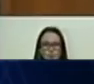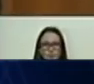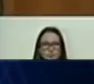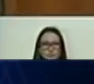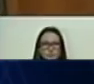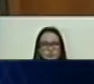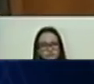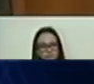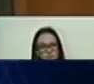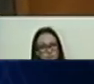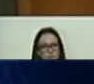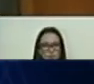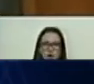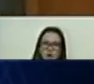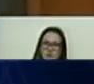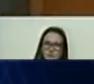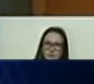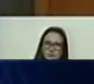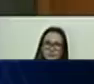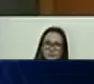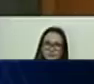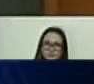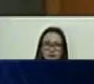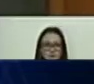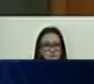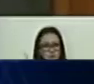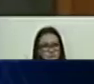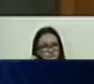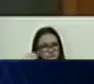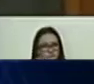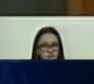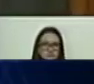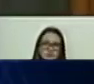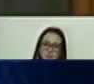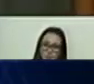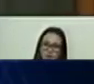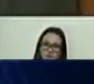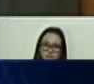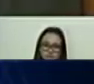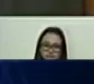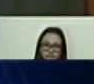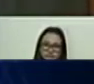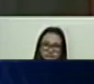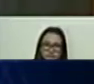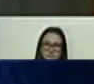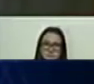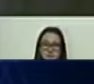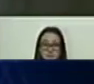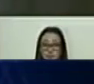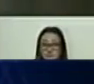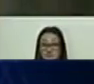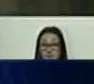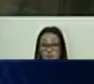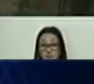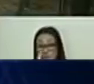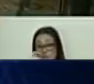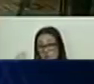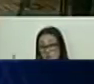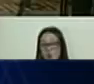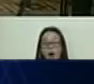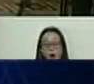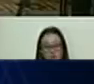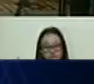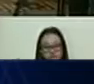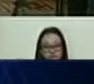popular, como es nuestra doctrina. Hoy 199 años, y nos dice mucho la